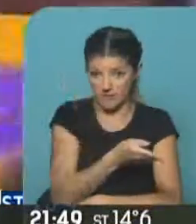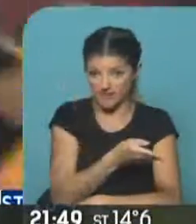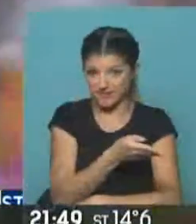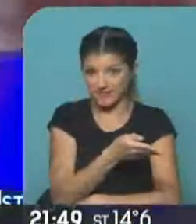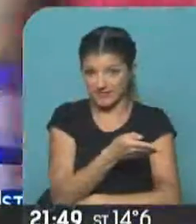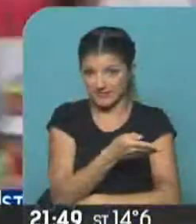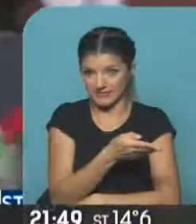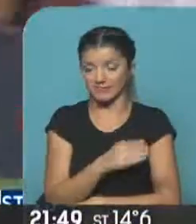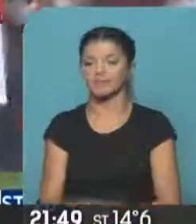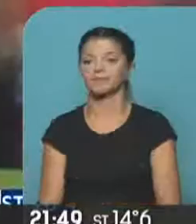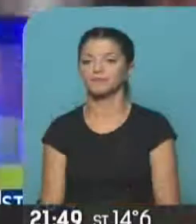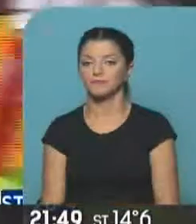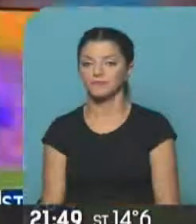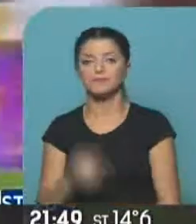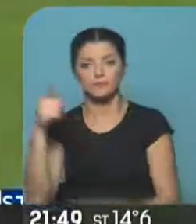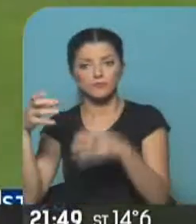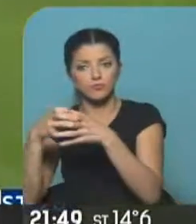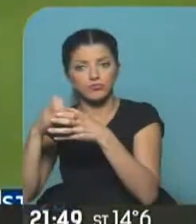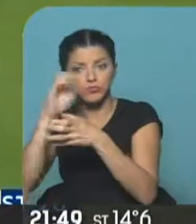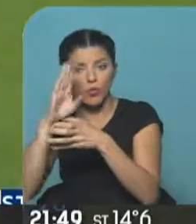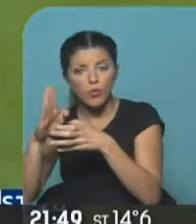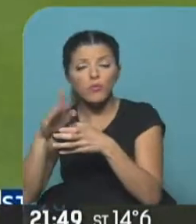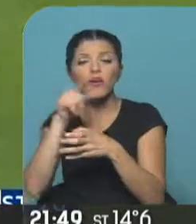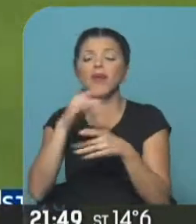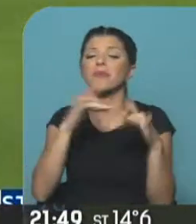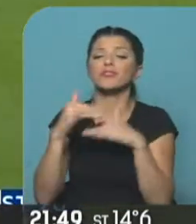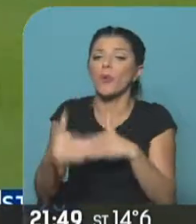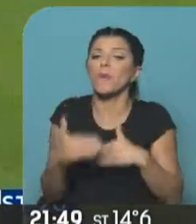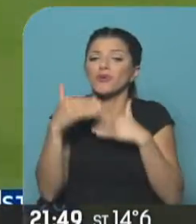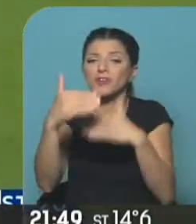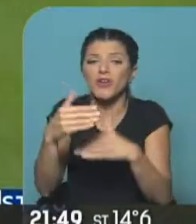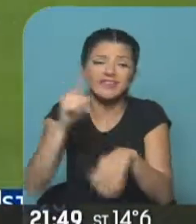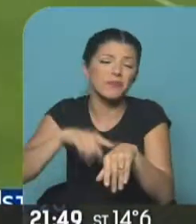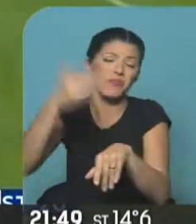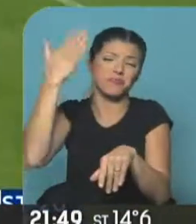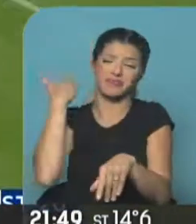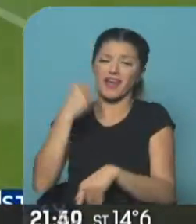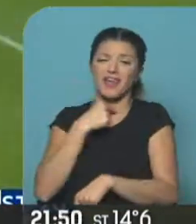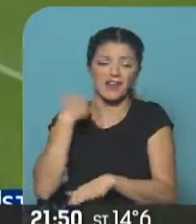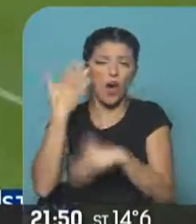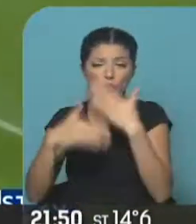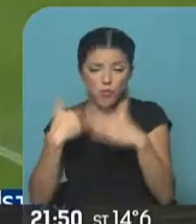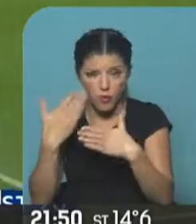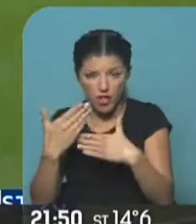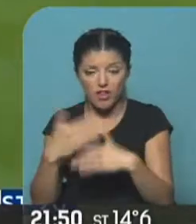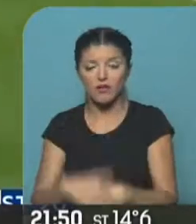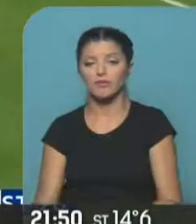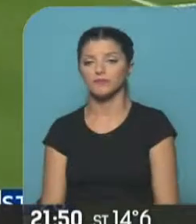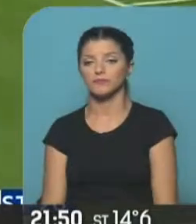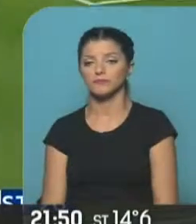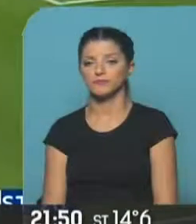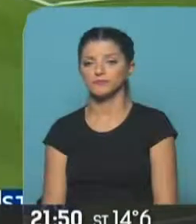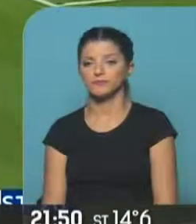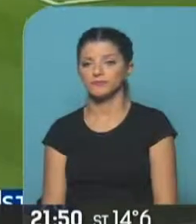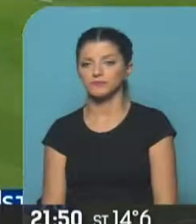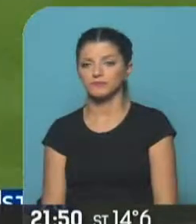Con justicia, ¿eh? Un equipo que postergó el partido que lo quería jugar hace tiempo, en el Patagónico, que